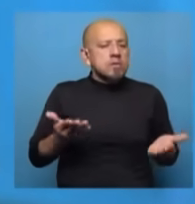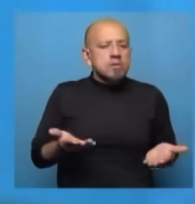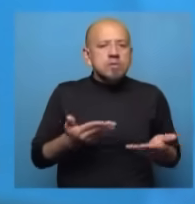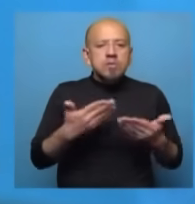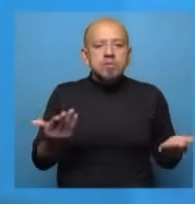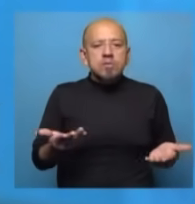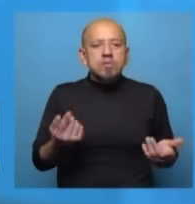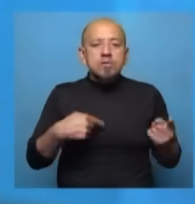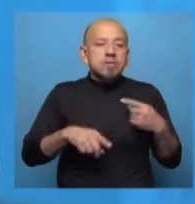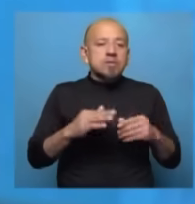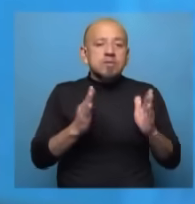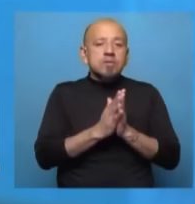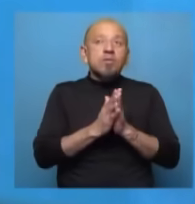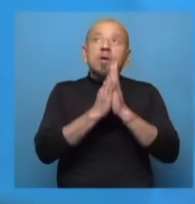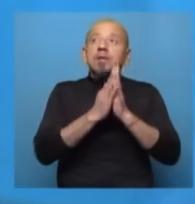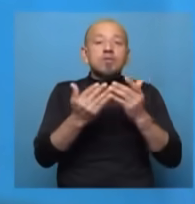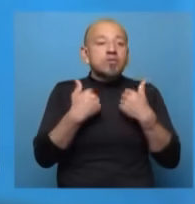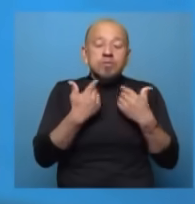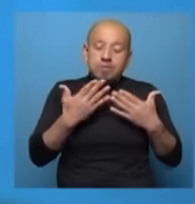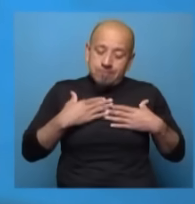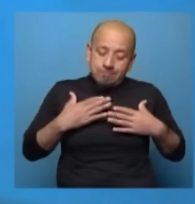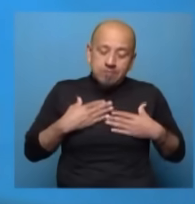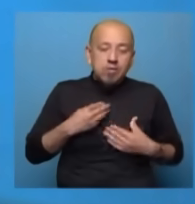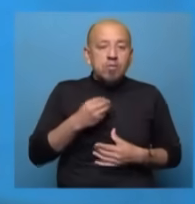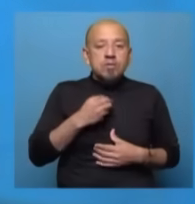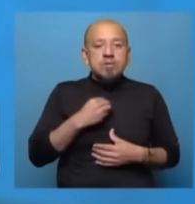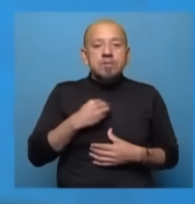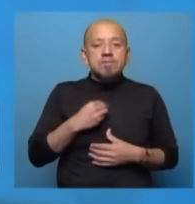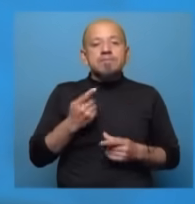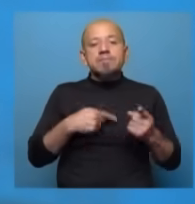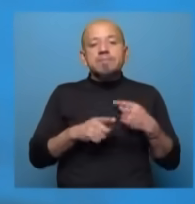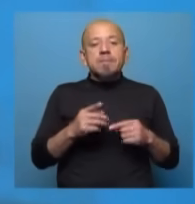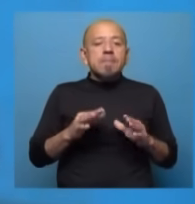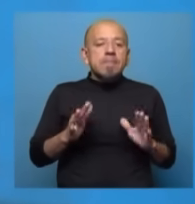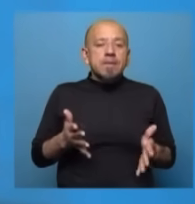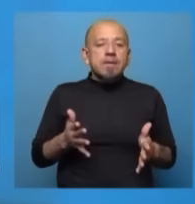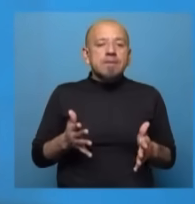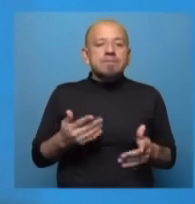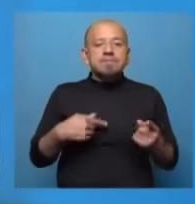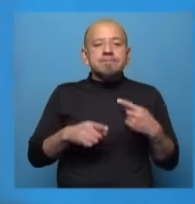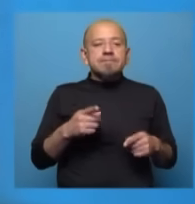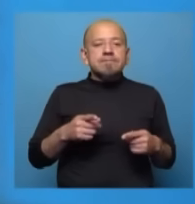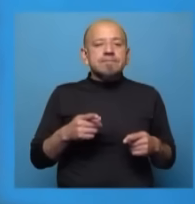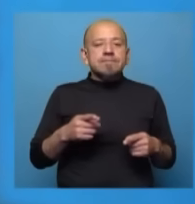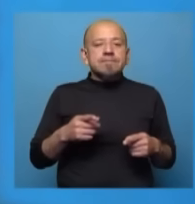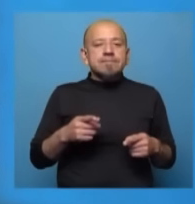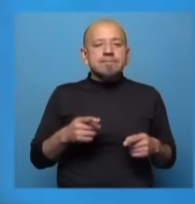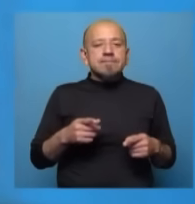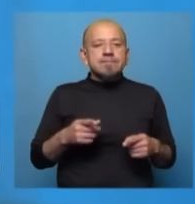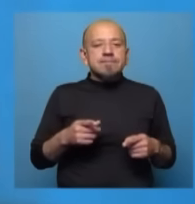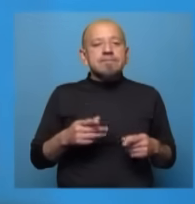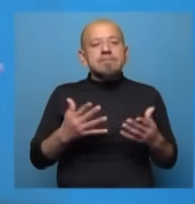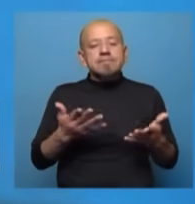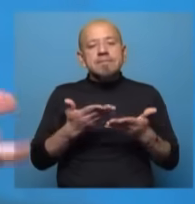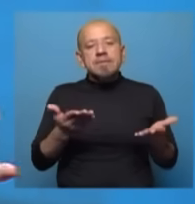hermanas católicas lo mío es un llamado Así que no no no pasa porque me marque creo que estoy